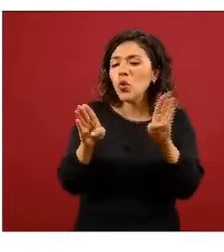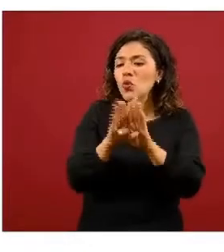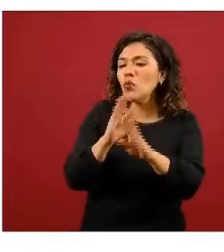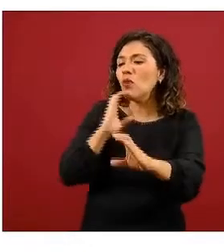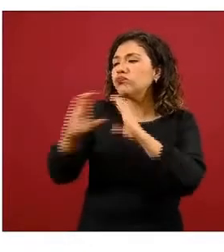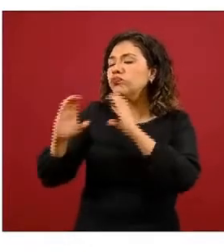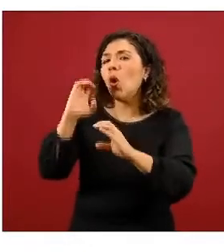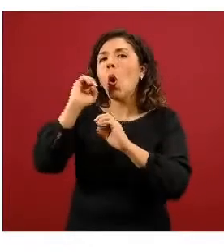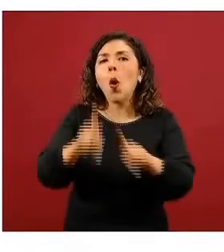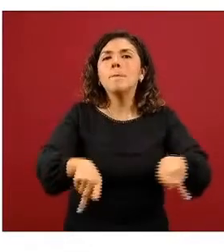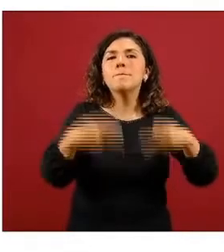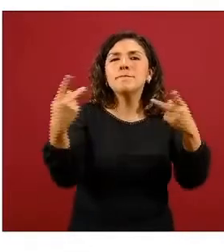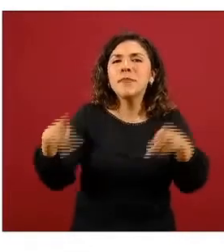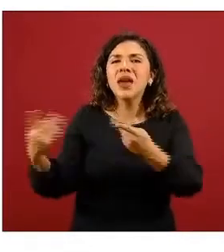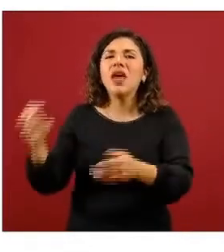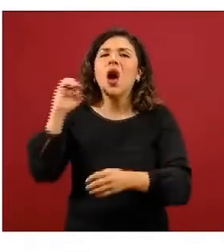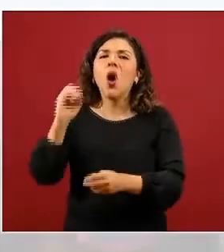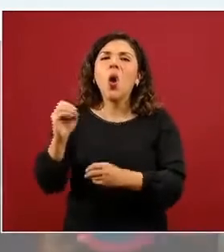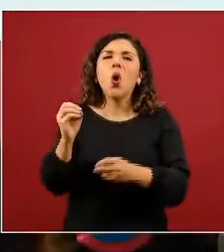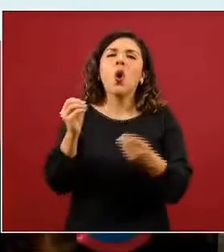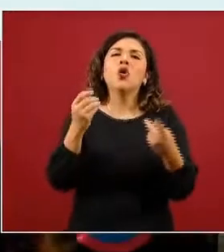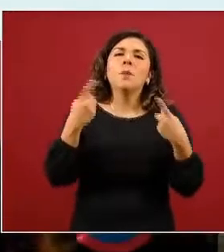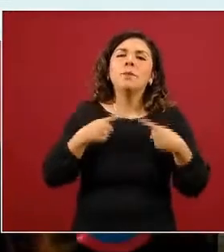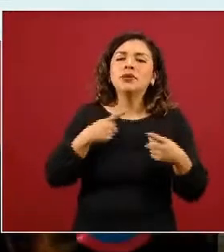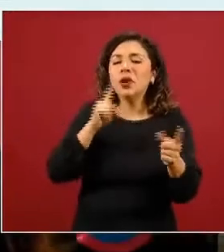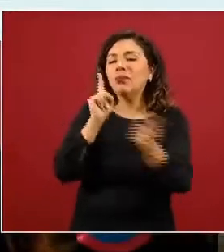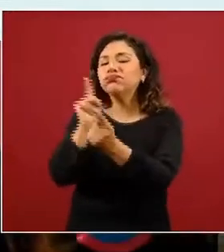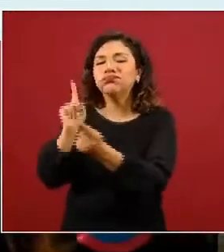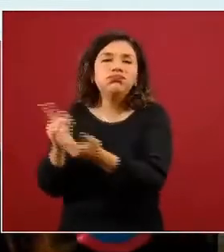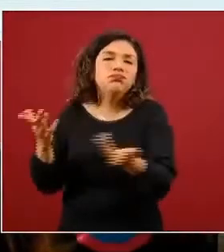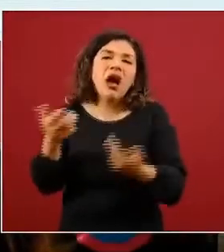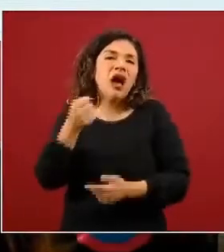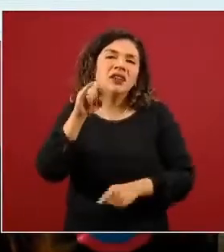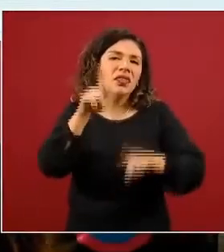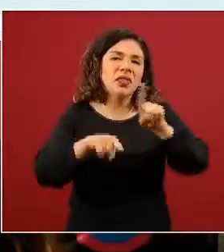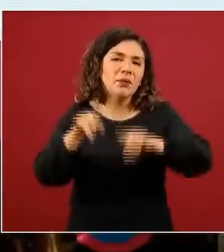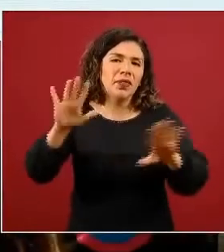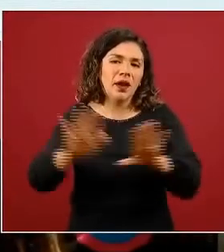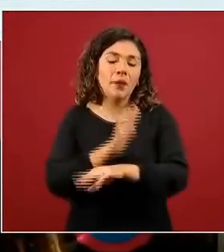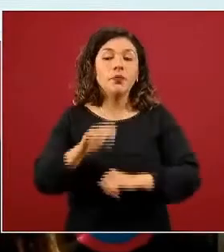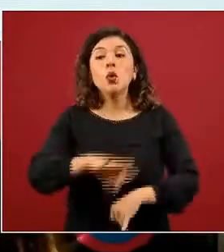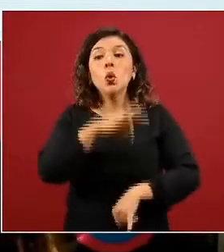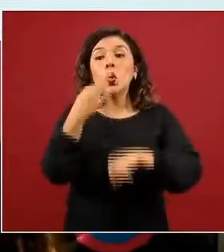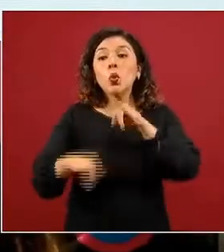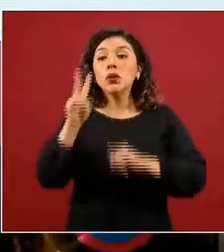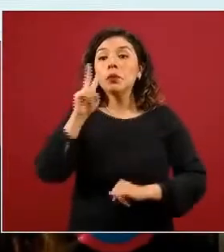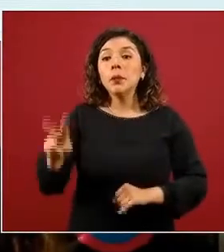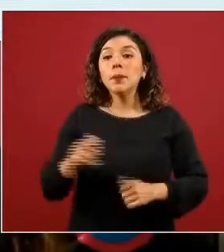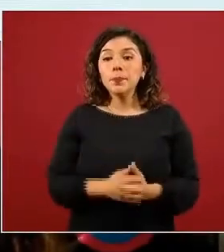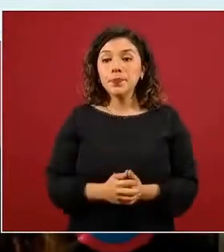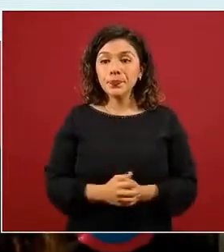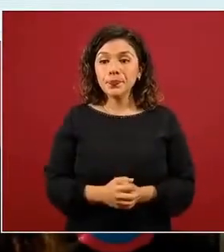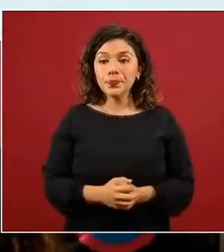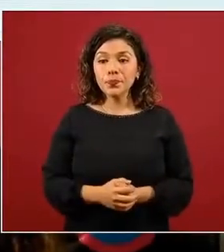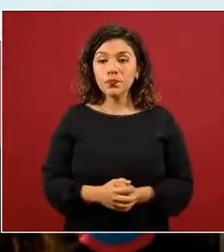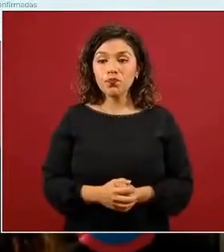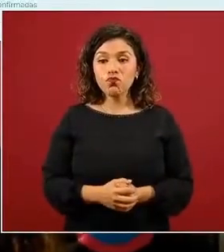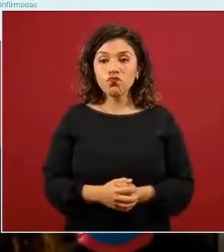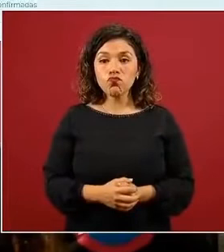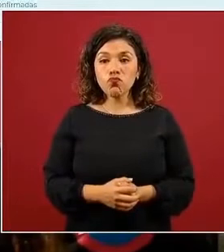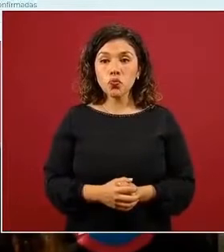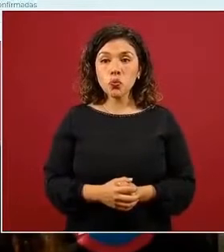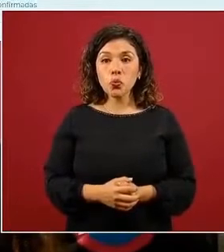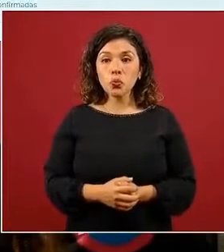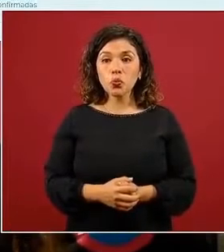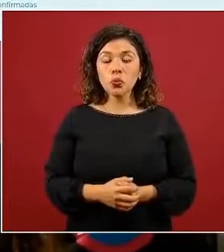relaciones económicas y sociales entre las entidades federativas. Vamos a ver el último caso La siguiente.